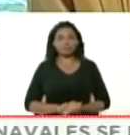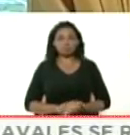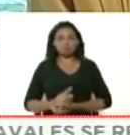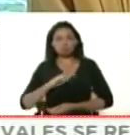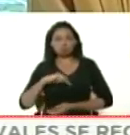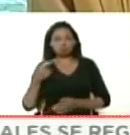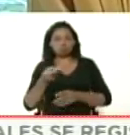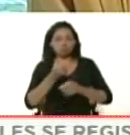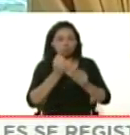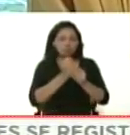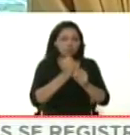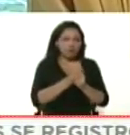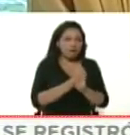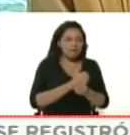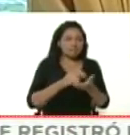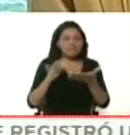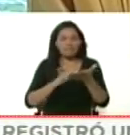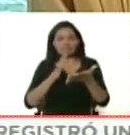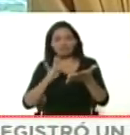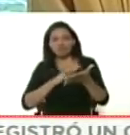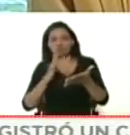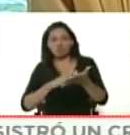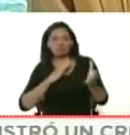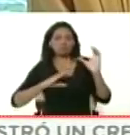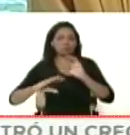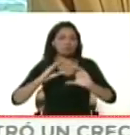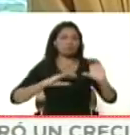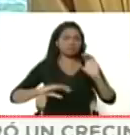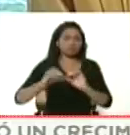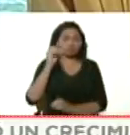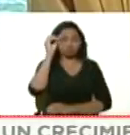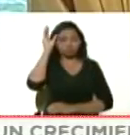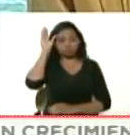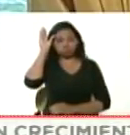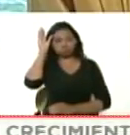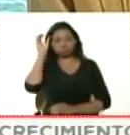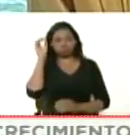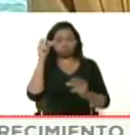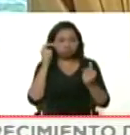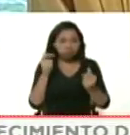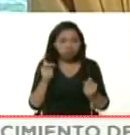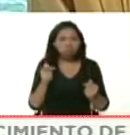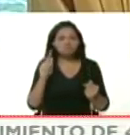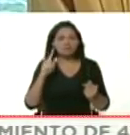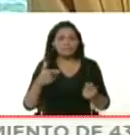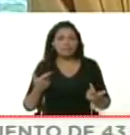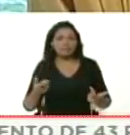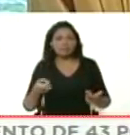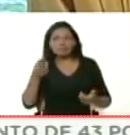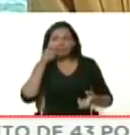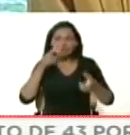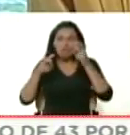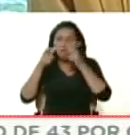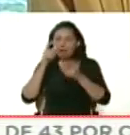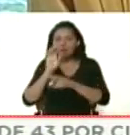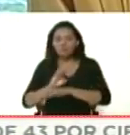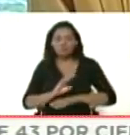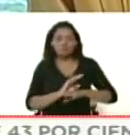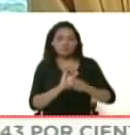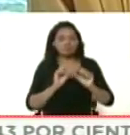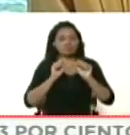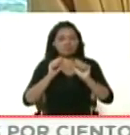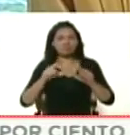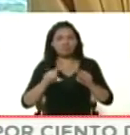trabajado con la tecnología, con la comunicación, con la capacidad de reacción, con la vigilancia, el resguardo